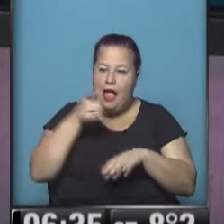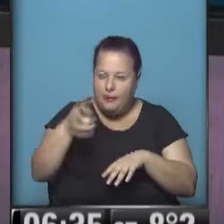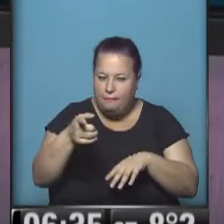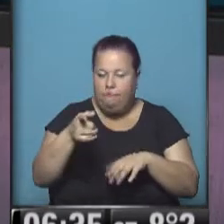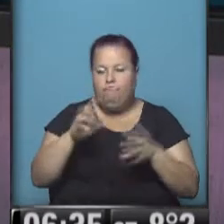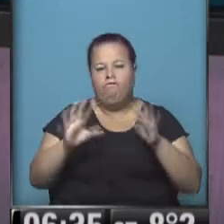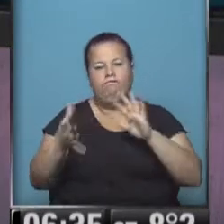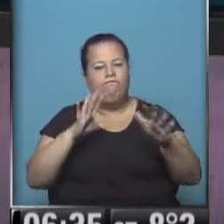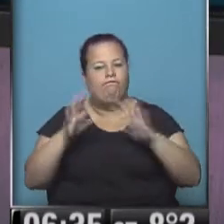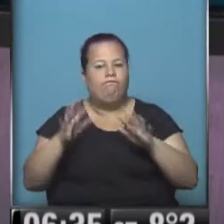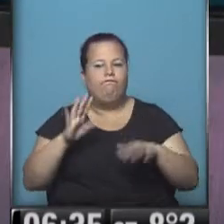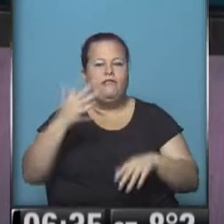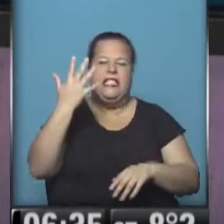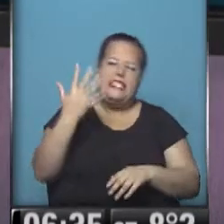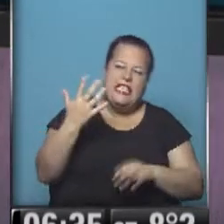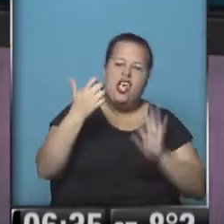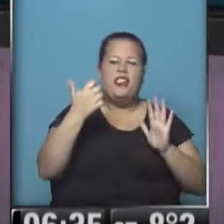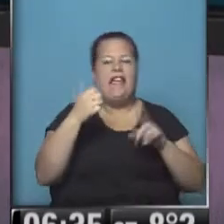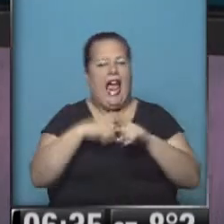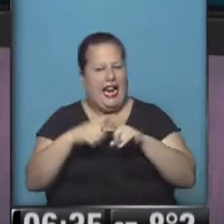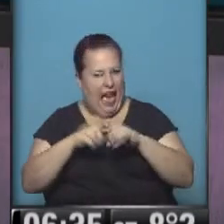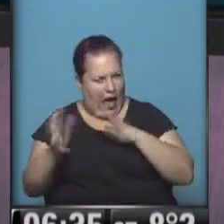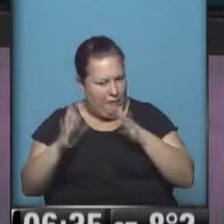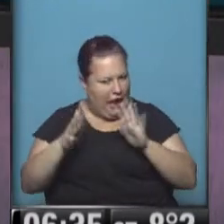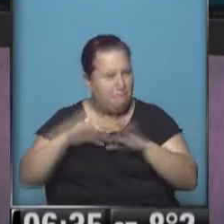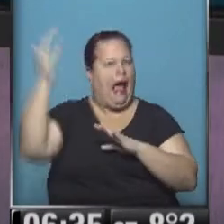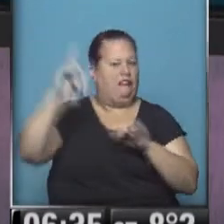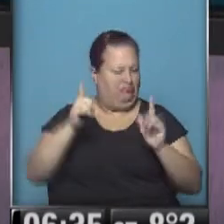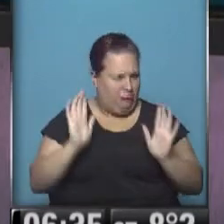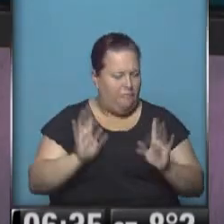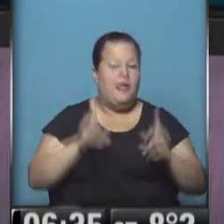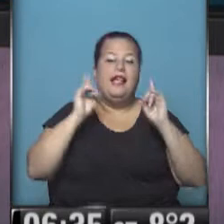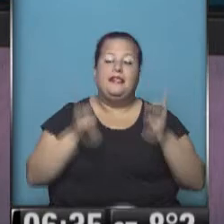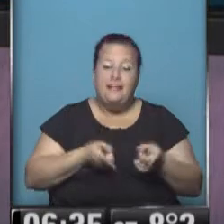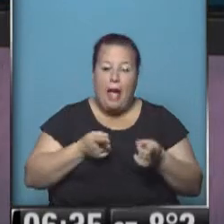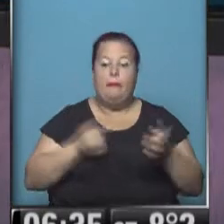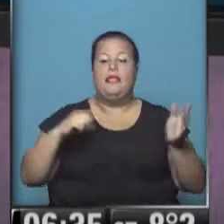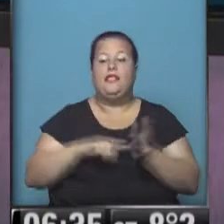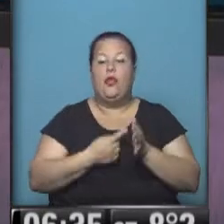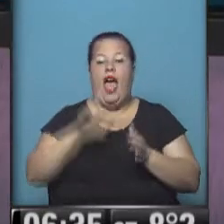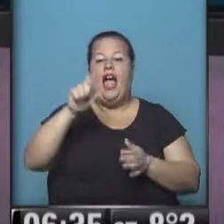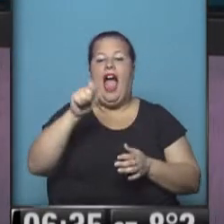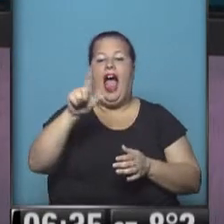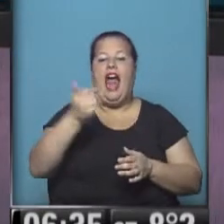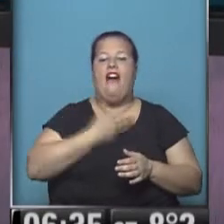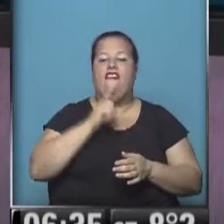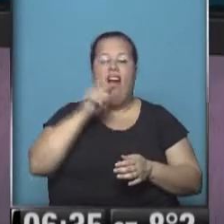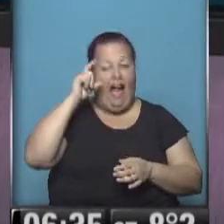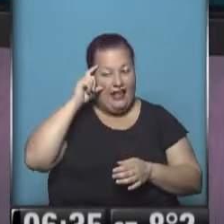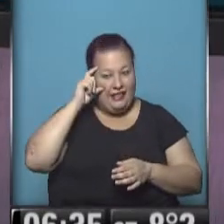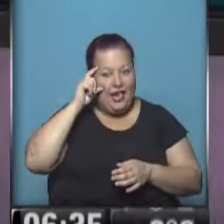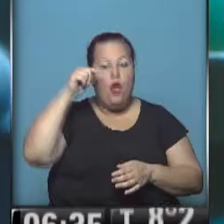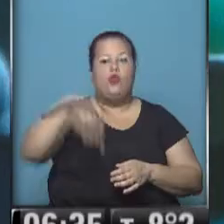anda acerca de los cincos aislados no mucho más y también está la ciudad de calafate en el